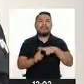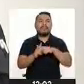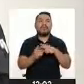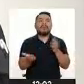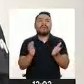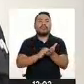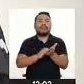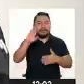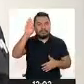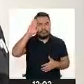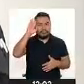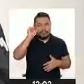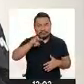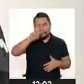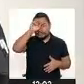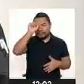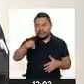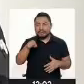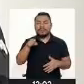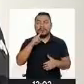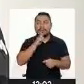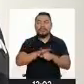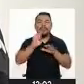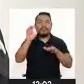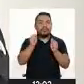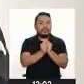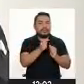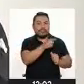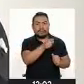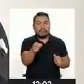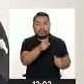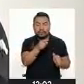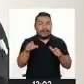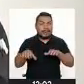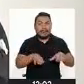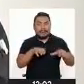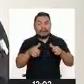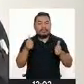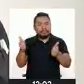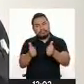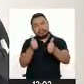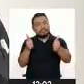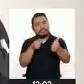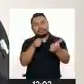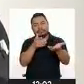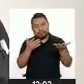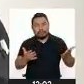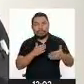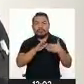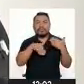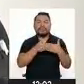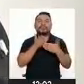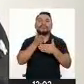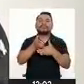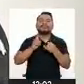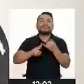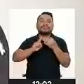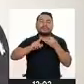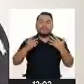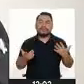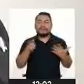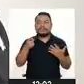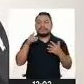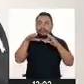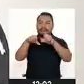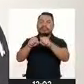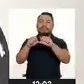Nuevamente la Policía Nacional del Perú, en compromiso con ustedes, ustedes han hecho seguimiento a través de sus prestigiosos medios a esta